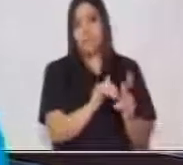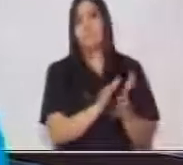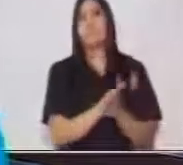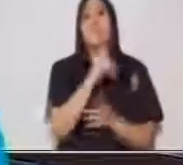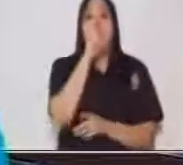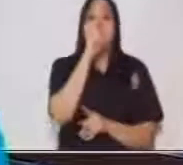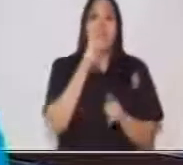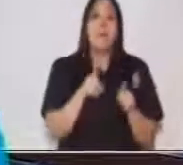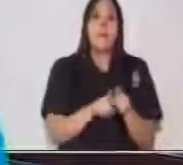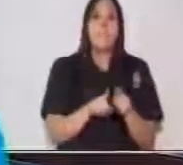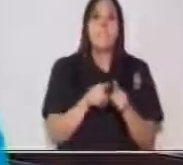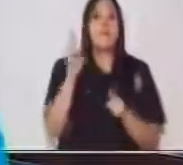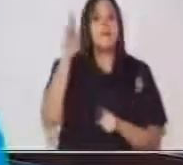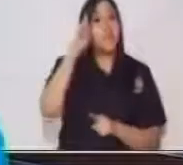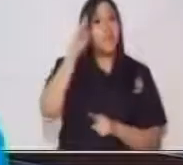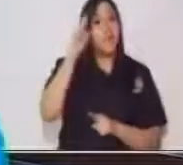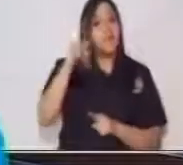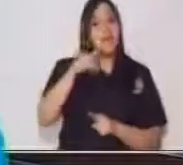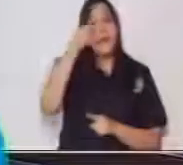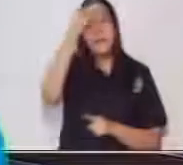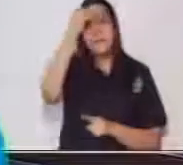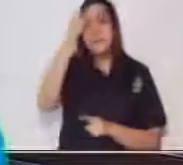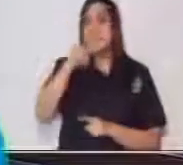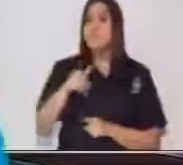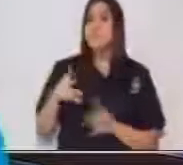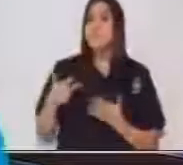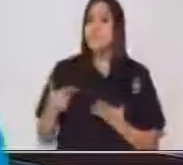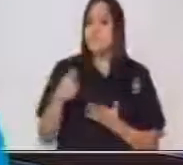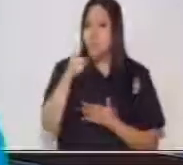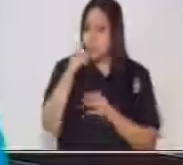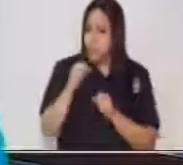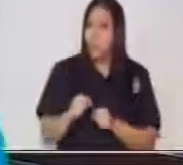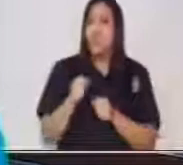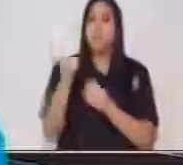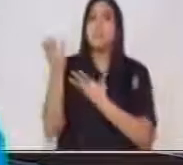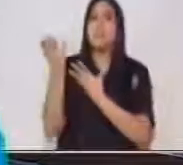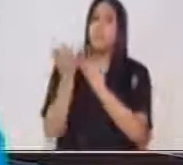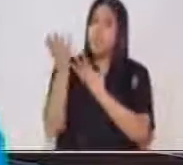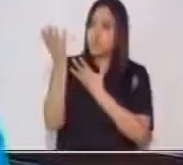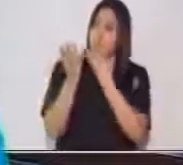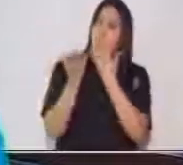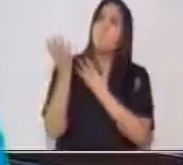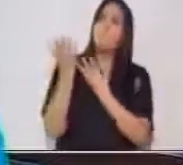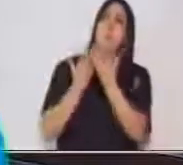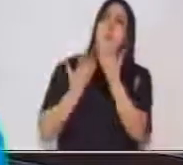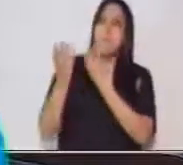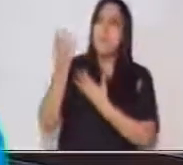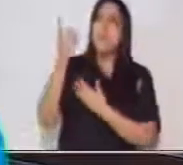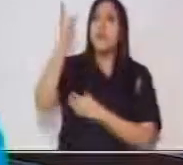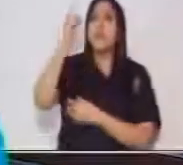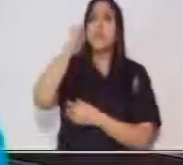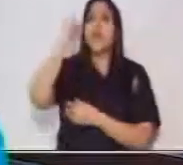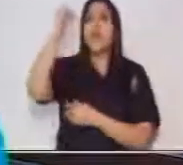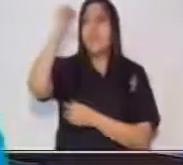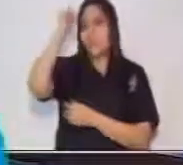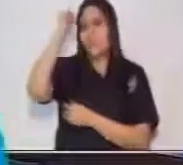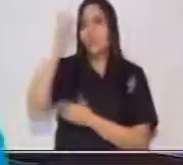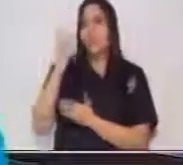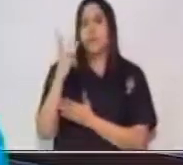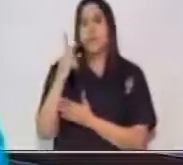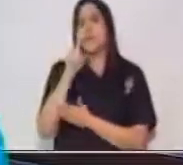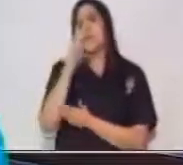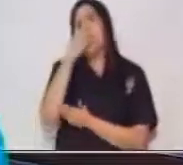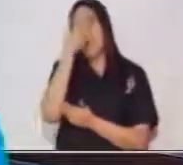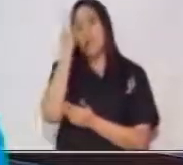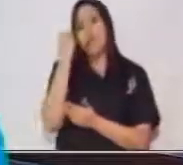También te recuerdo que lo que aprendimos el día de hoy, tú lo puedes compartir con algún adulto, ¿verdad? Y no